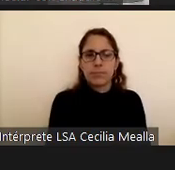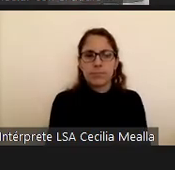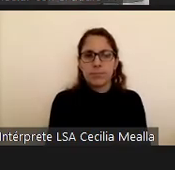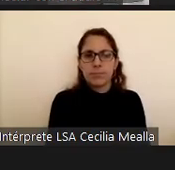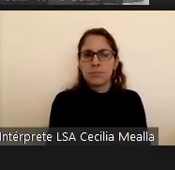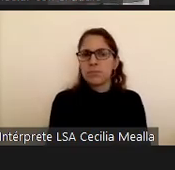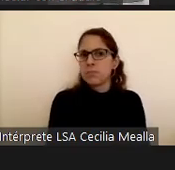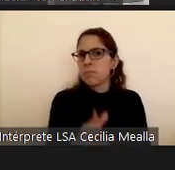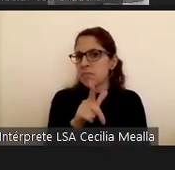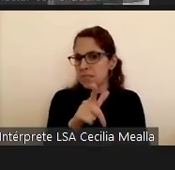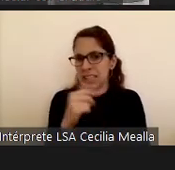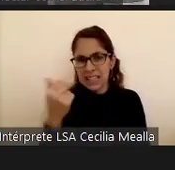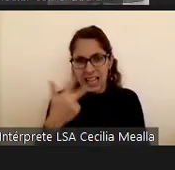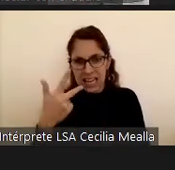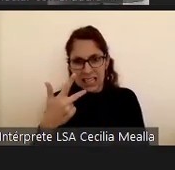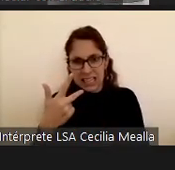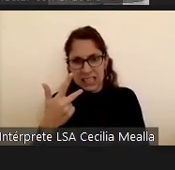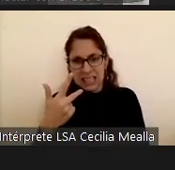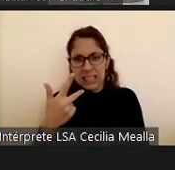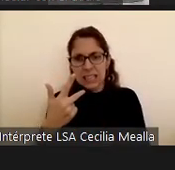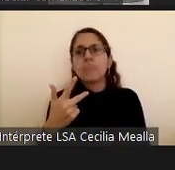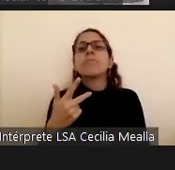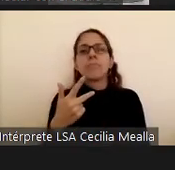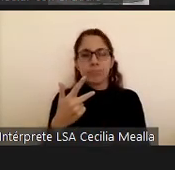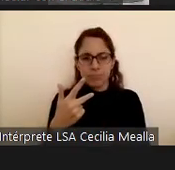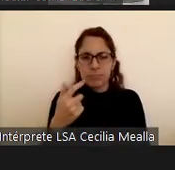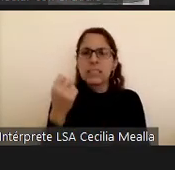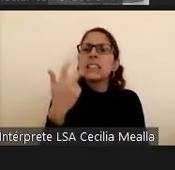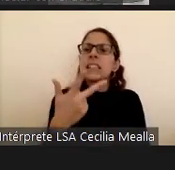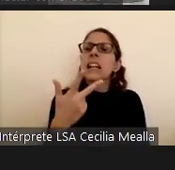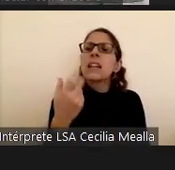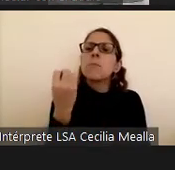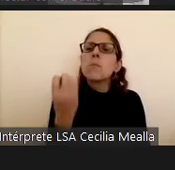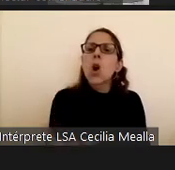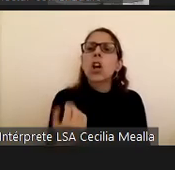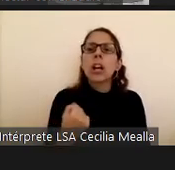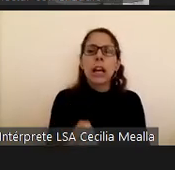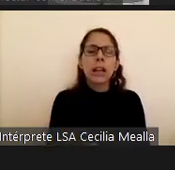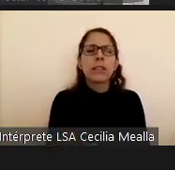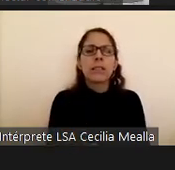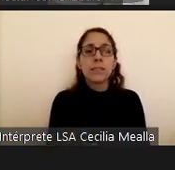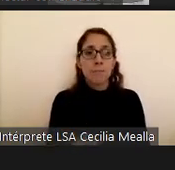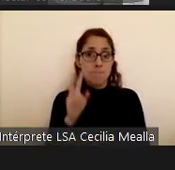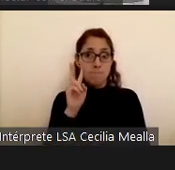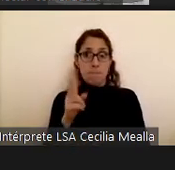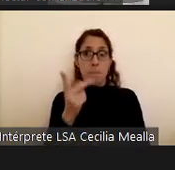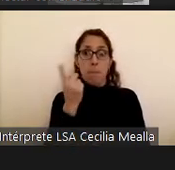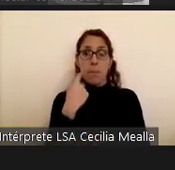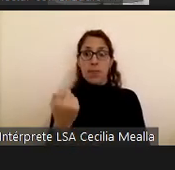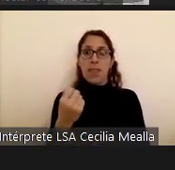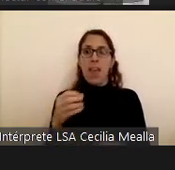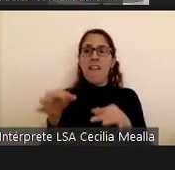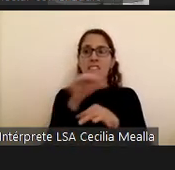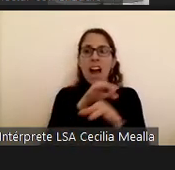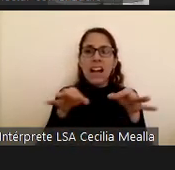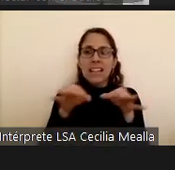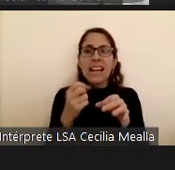Paso 3. Paso 3, porque vemos dos tipos de bacterias, ¿ven que vemos